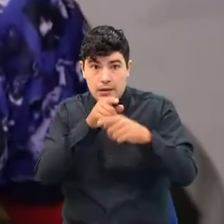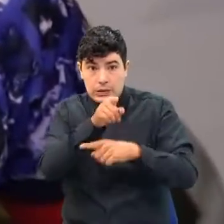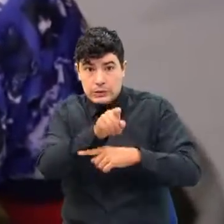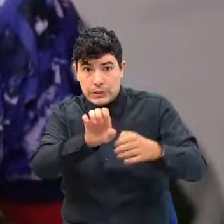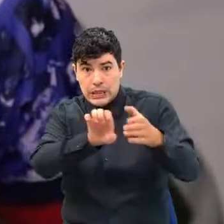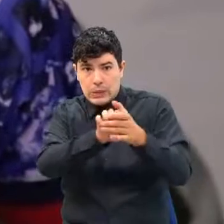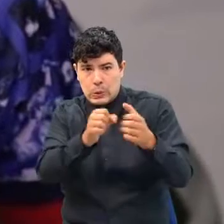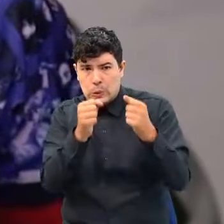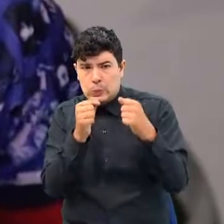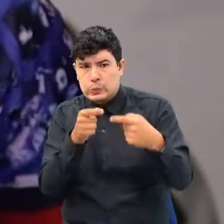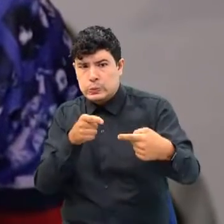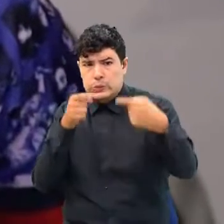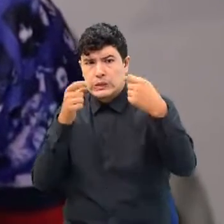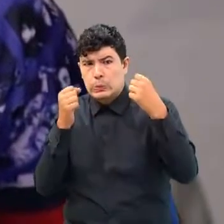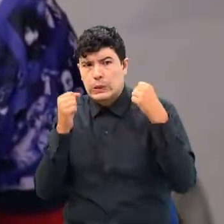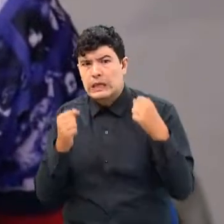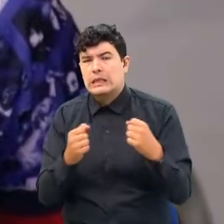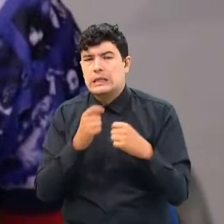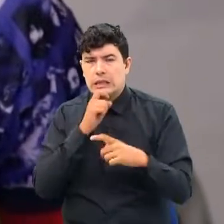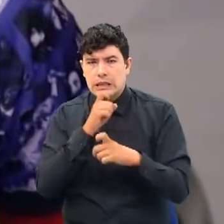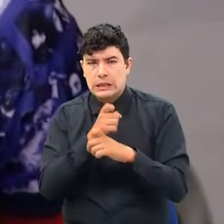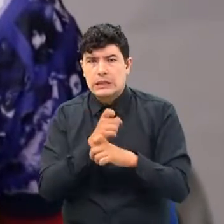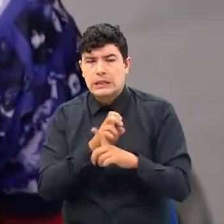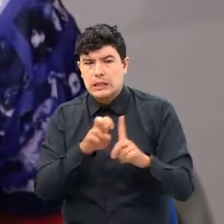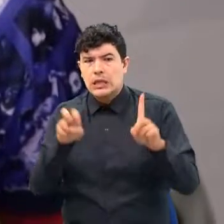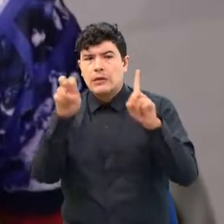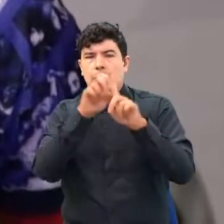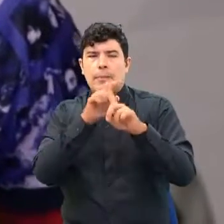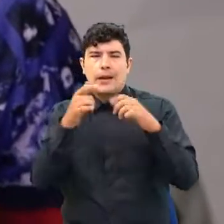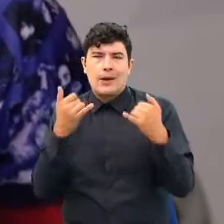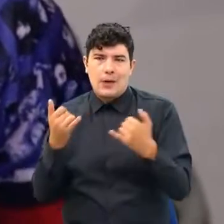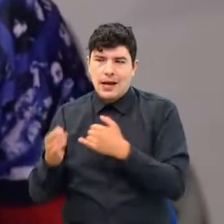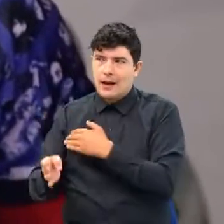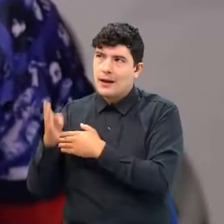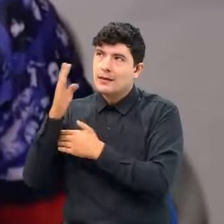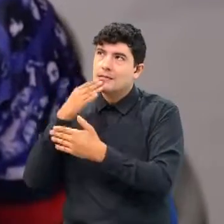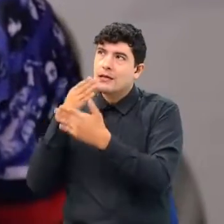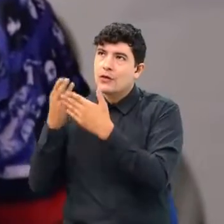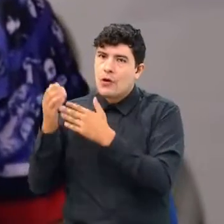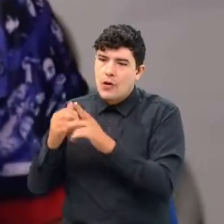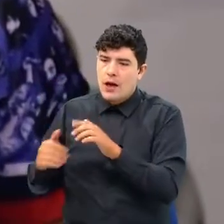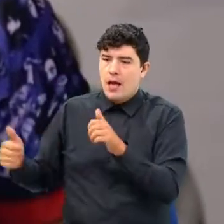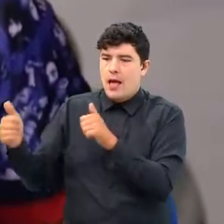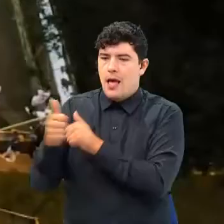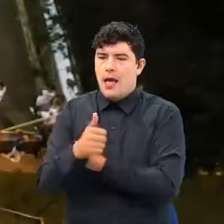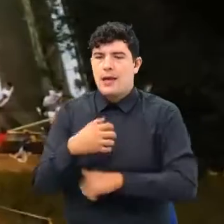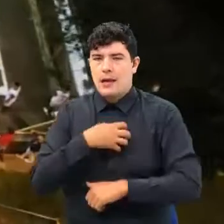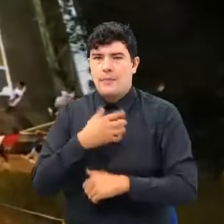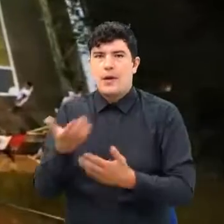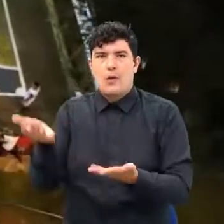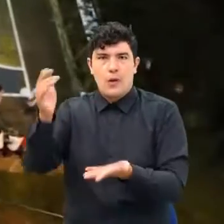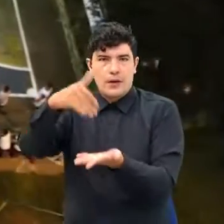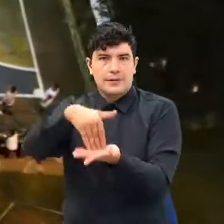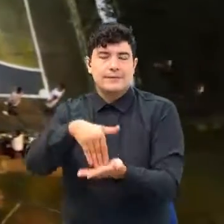también enfrentamos un buen rival. Gracias, hoy por hoy sacamos esto adelante y pudimos quedar campeón nuevamente.